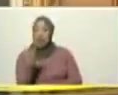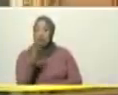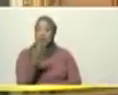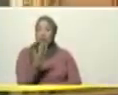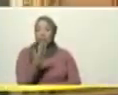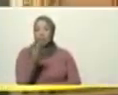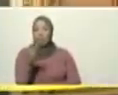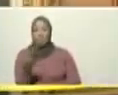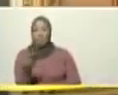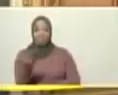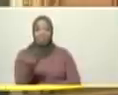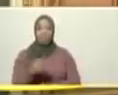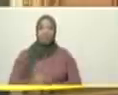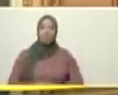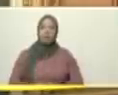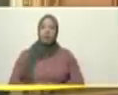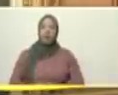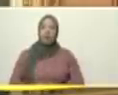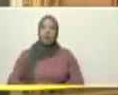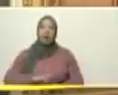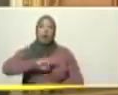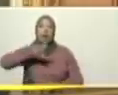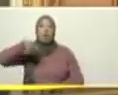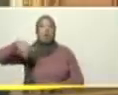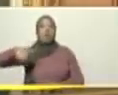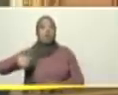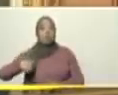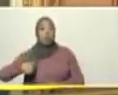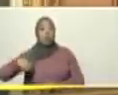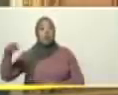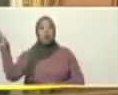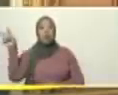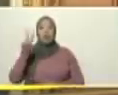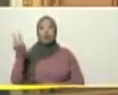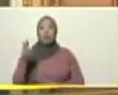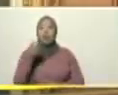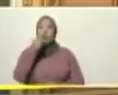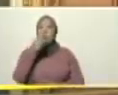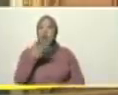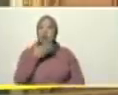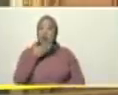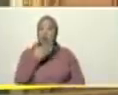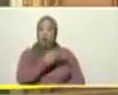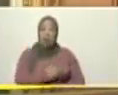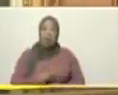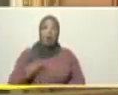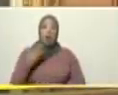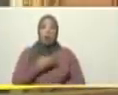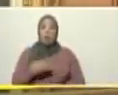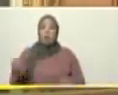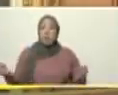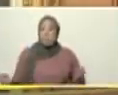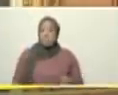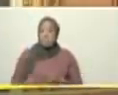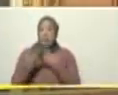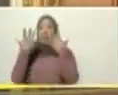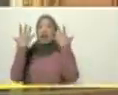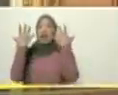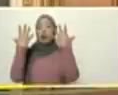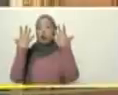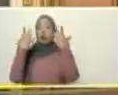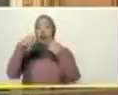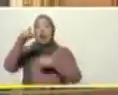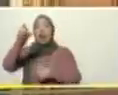de un ojo. Nosotros en Venezuela tenemos algo muy hermoso llamado la Misión Milagro, que